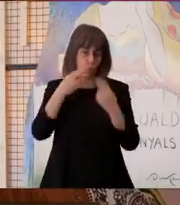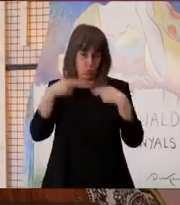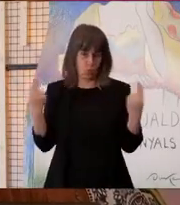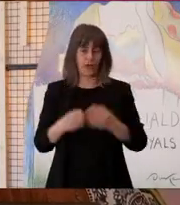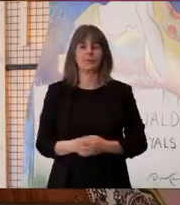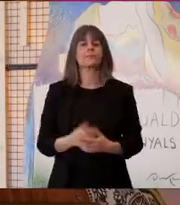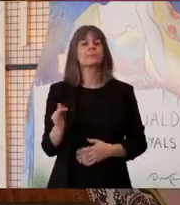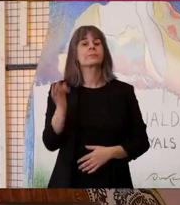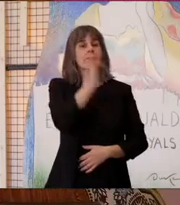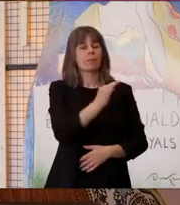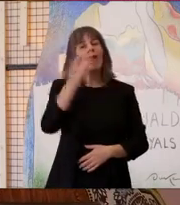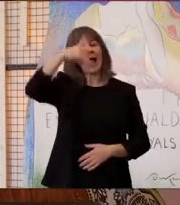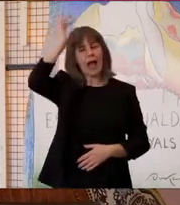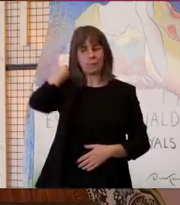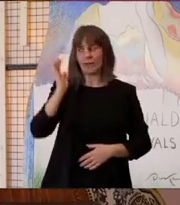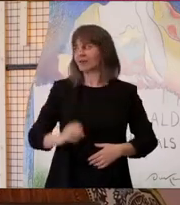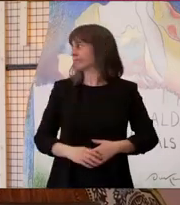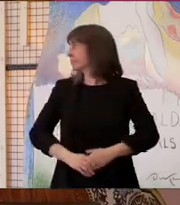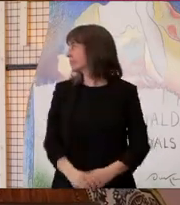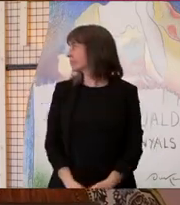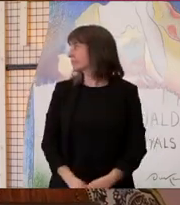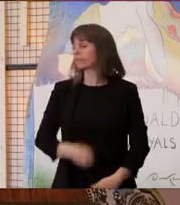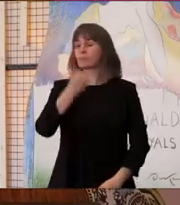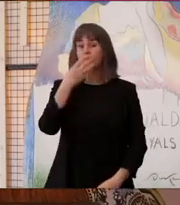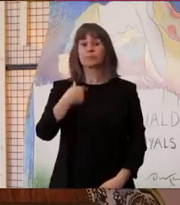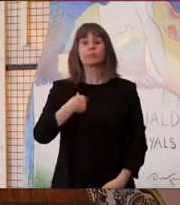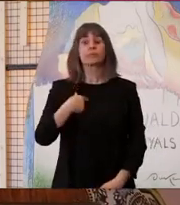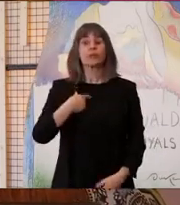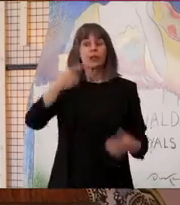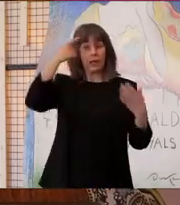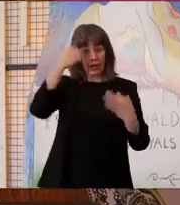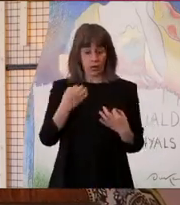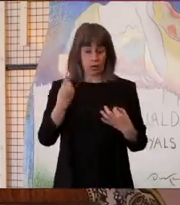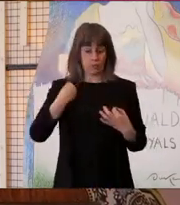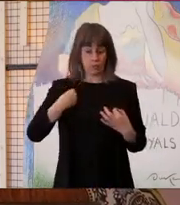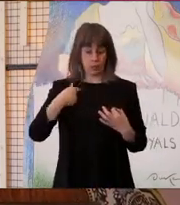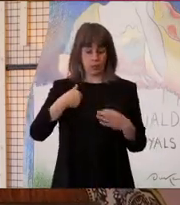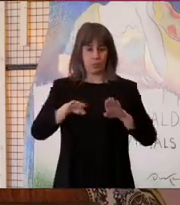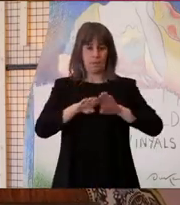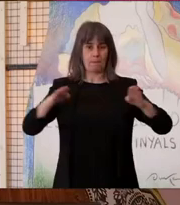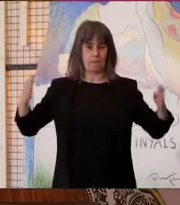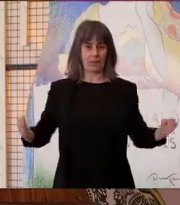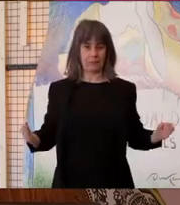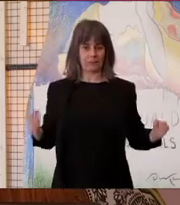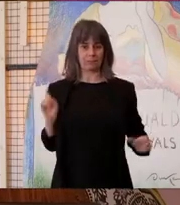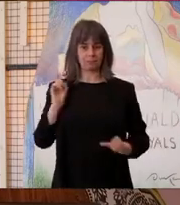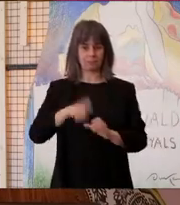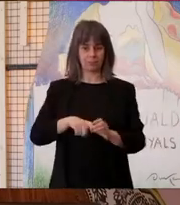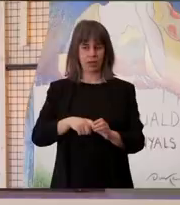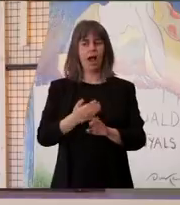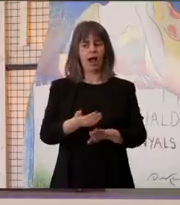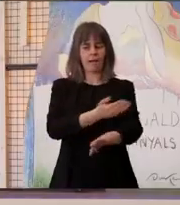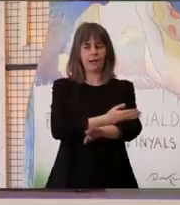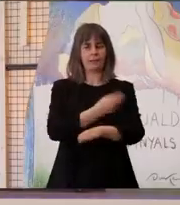Bueno yo creo que la verdad que para estar en esta mesa No yo reflexioné mucho